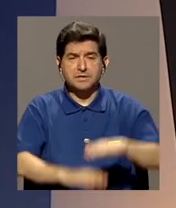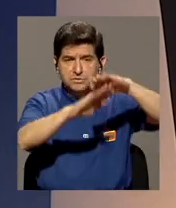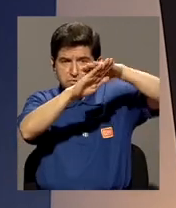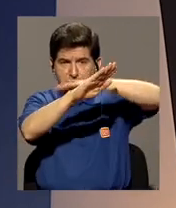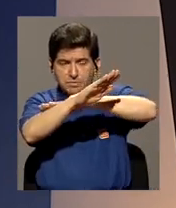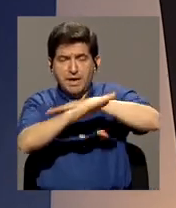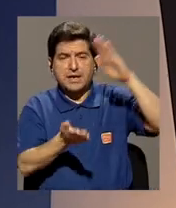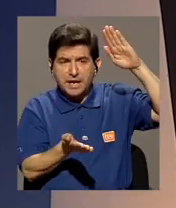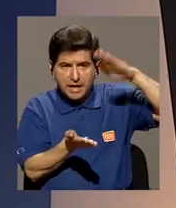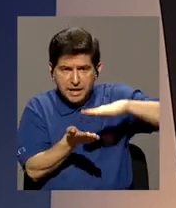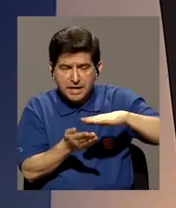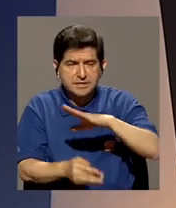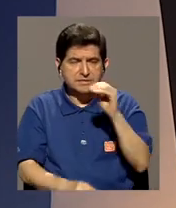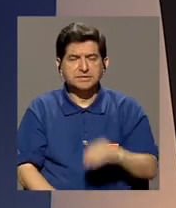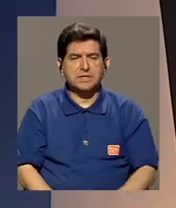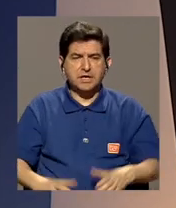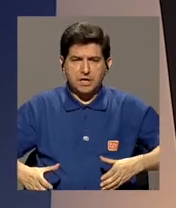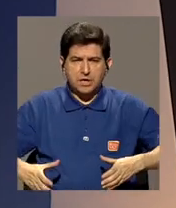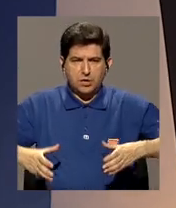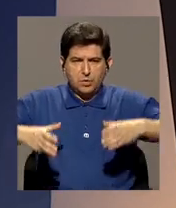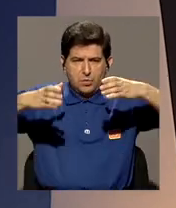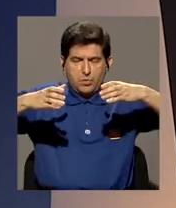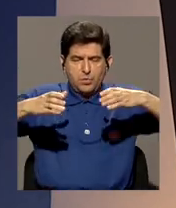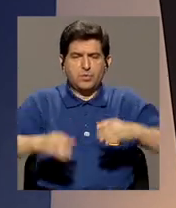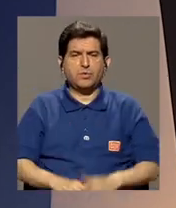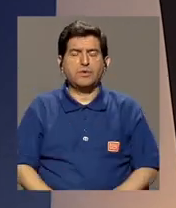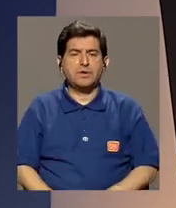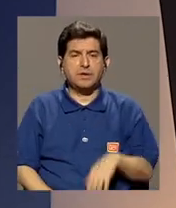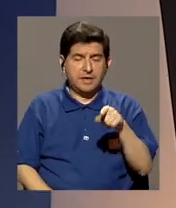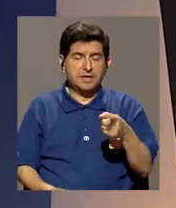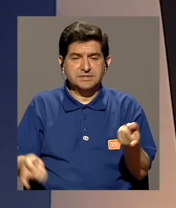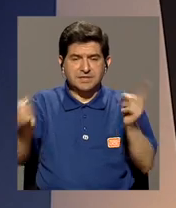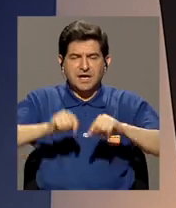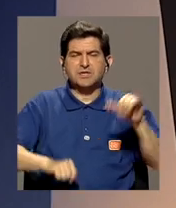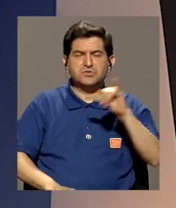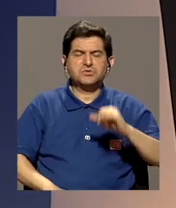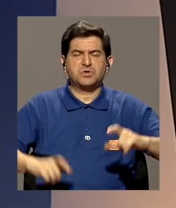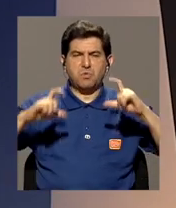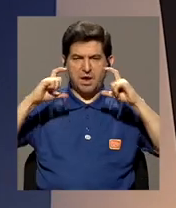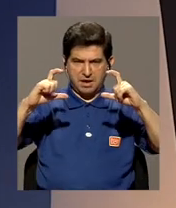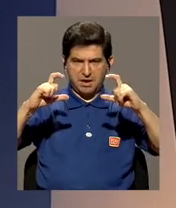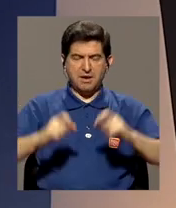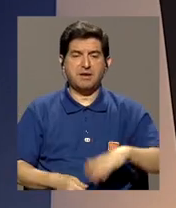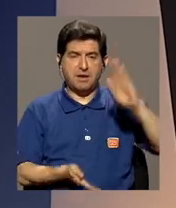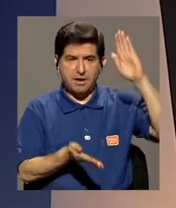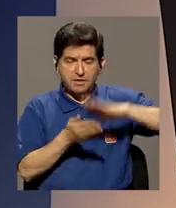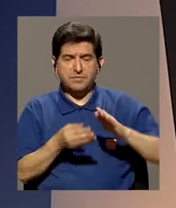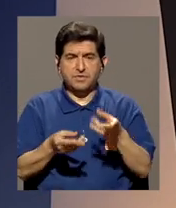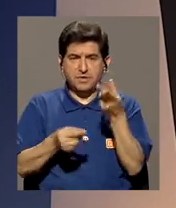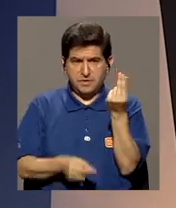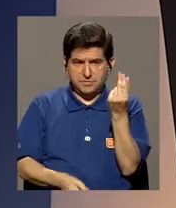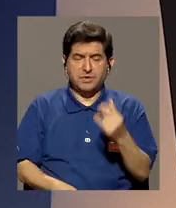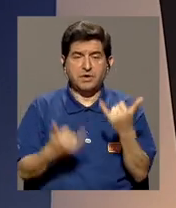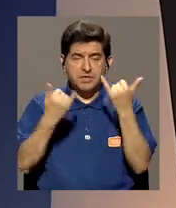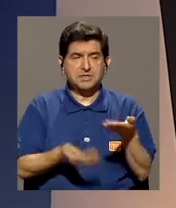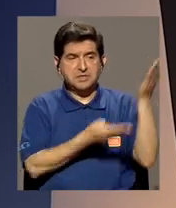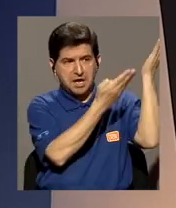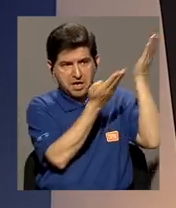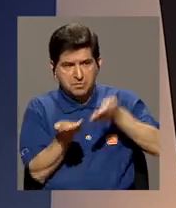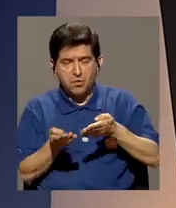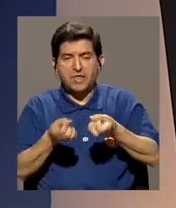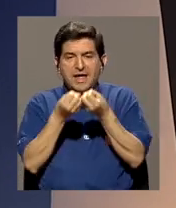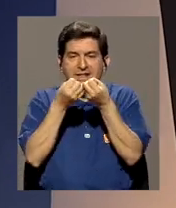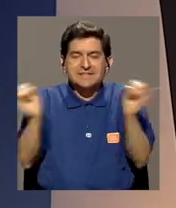los paneles siguen bajando y los acumuladores de las baterías siguen bajando de precio ahora ya lo vamos a poder